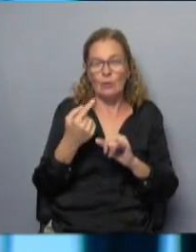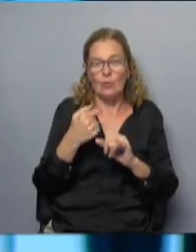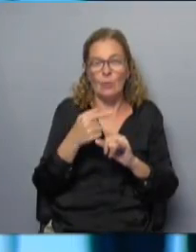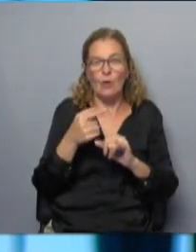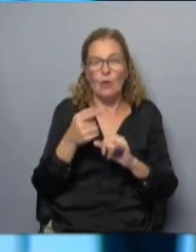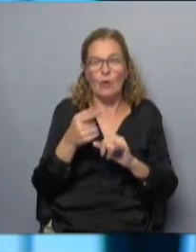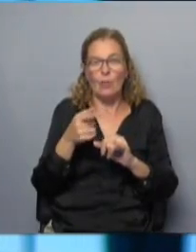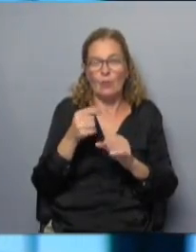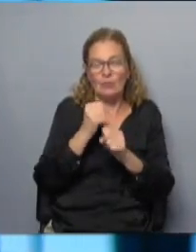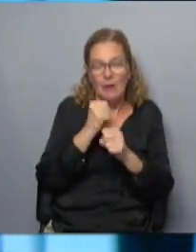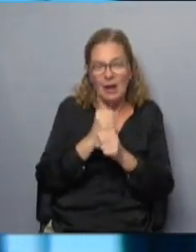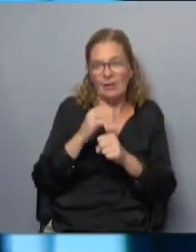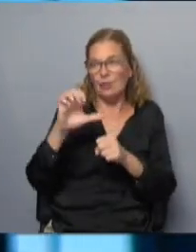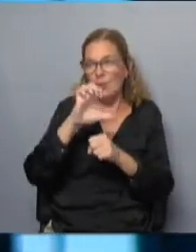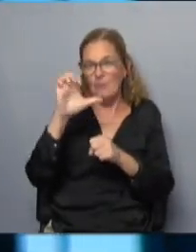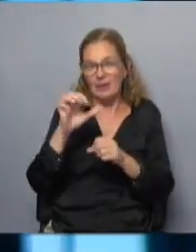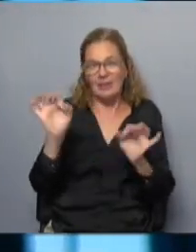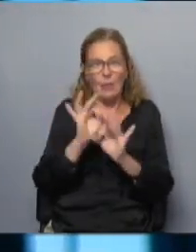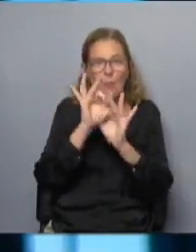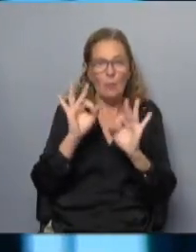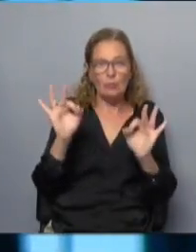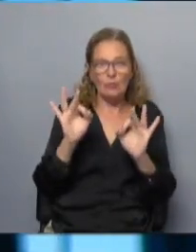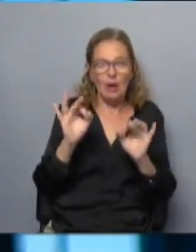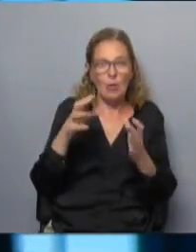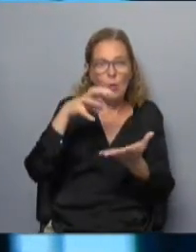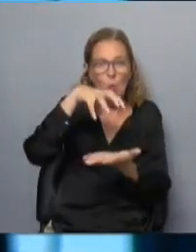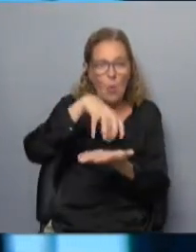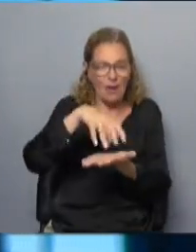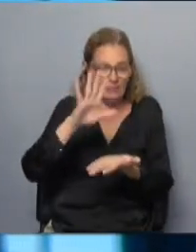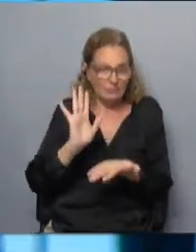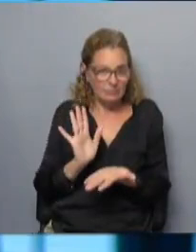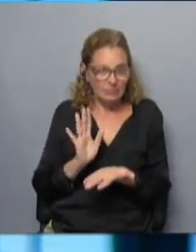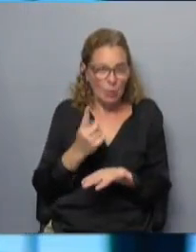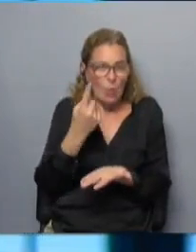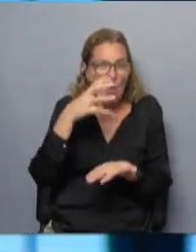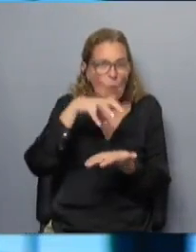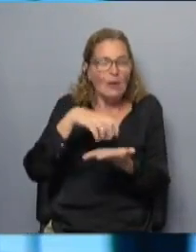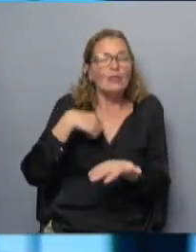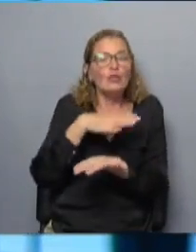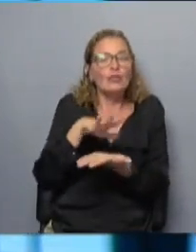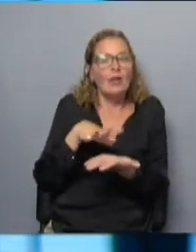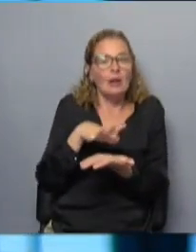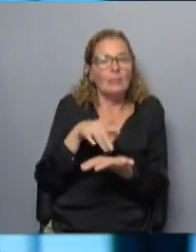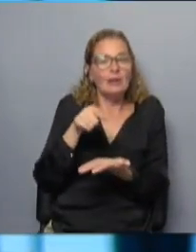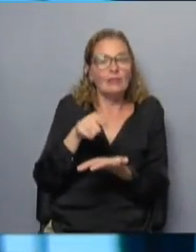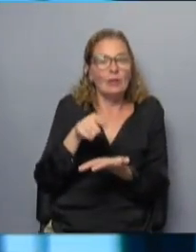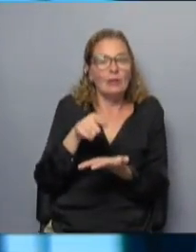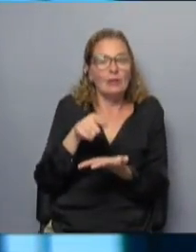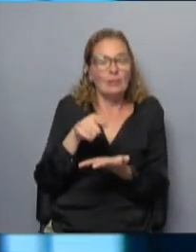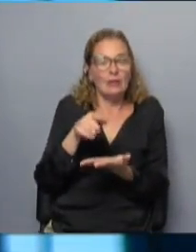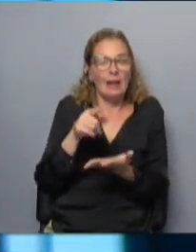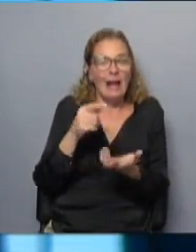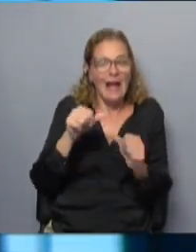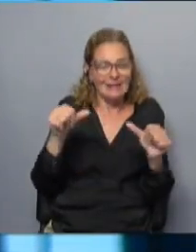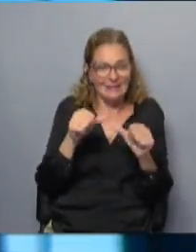como obrero como empresario como músico un lugar un lugar social para eso hay que crear un sistema